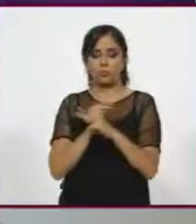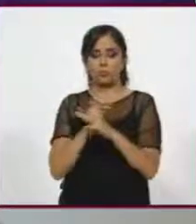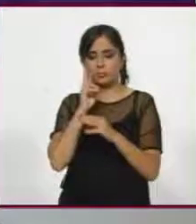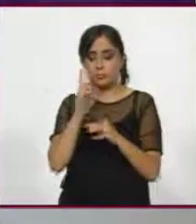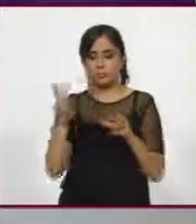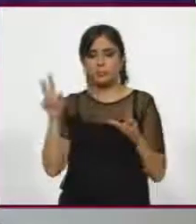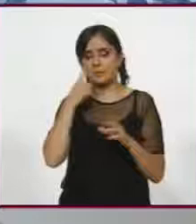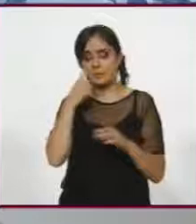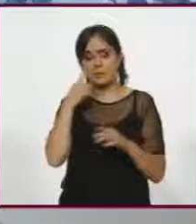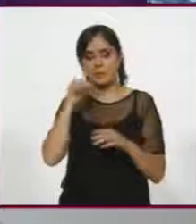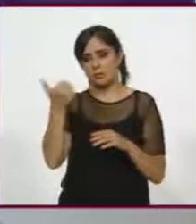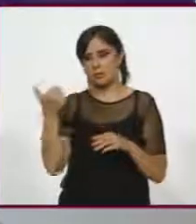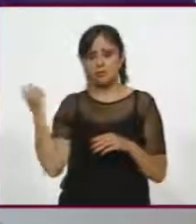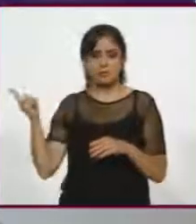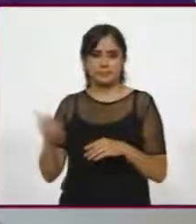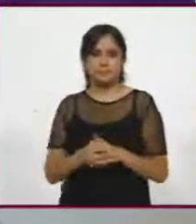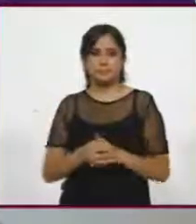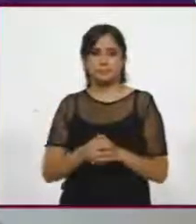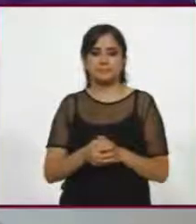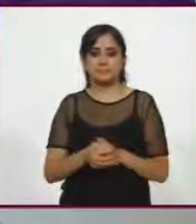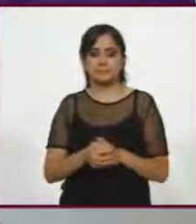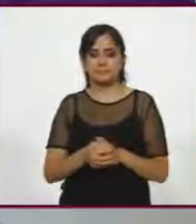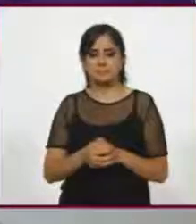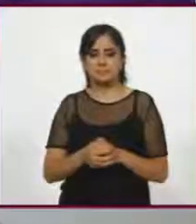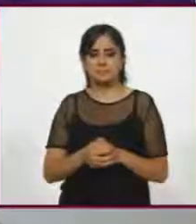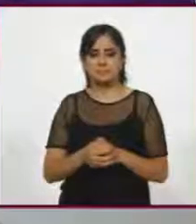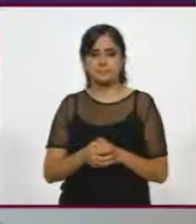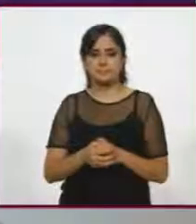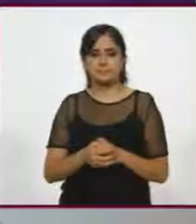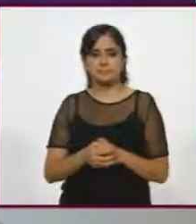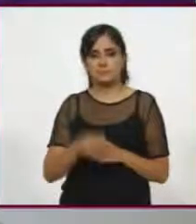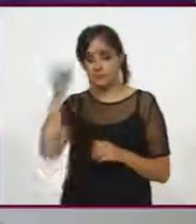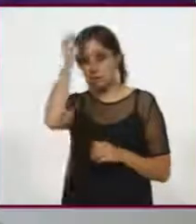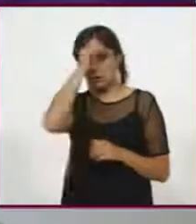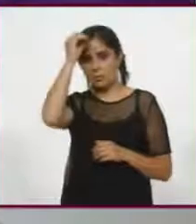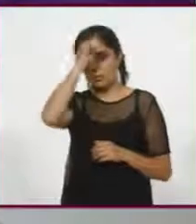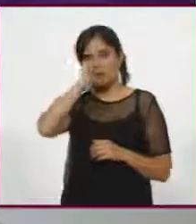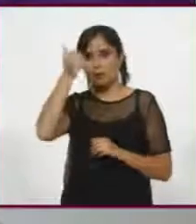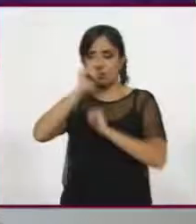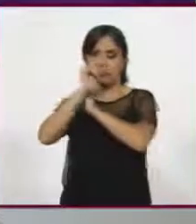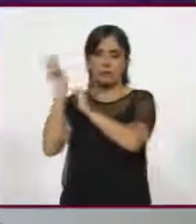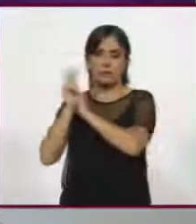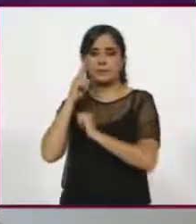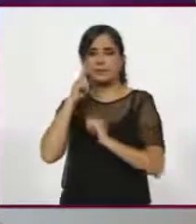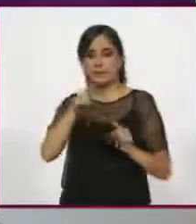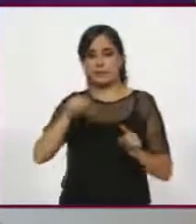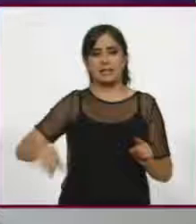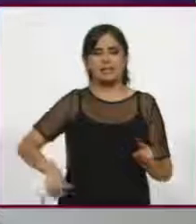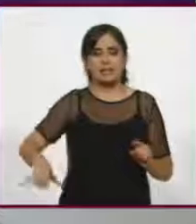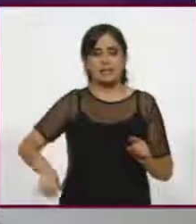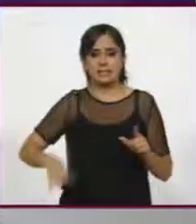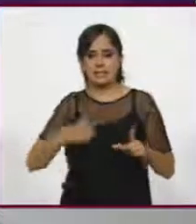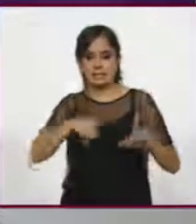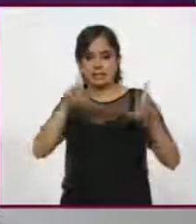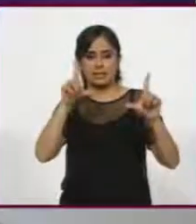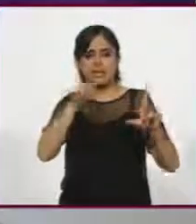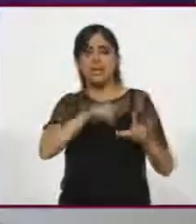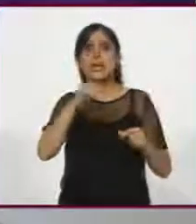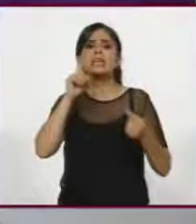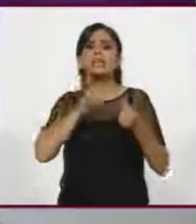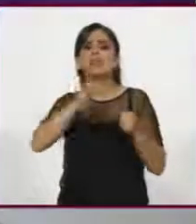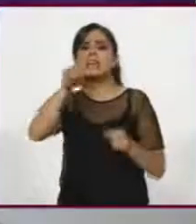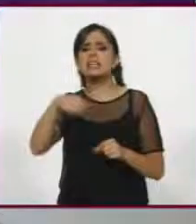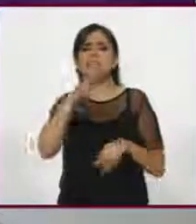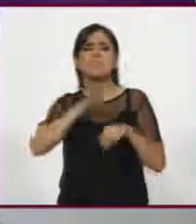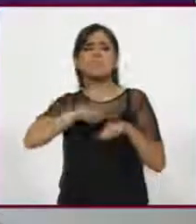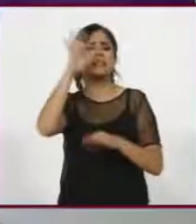podemos pasar al siguiente gráfico, y luego verás la opinión de otros países. Este es muy interesante. ¿Quién juega un papel